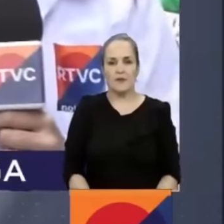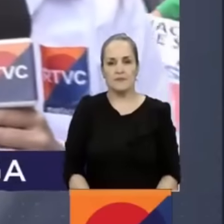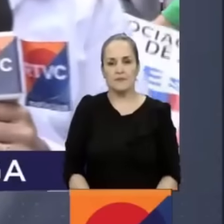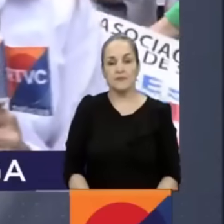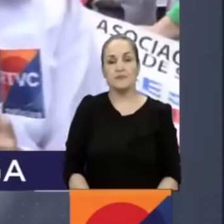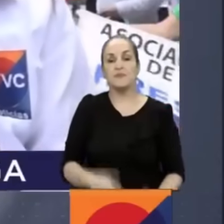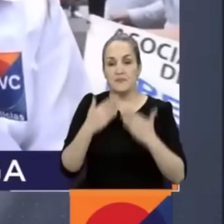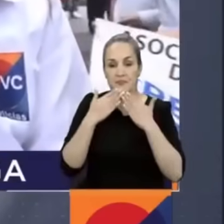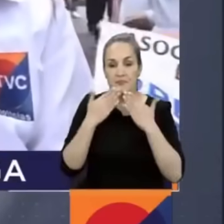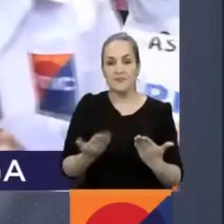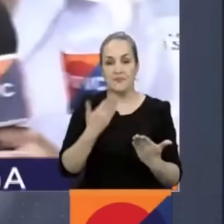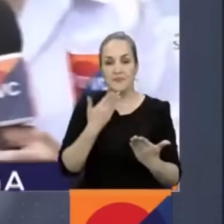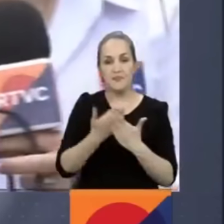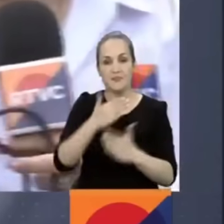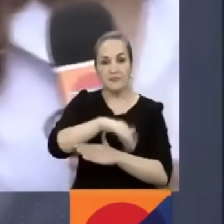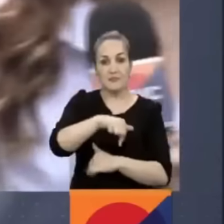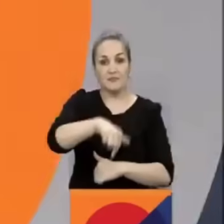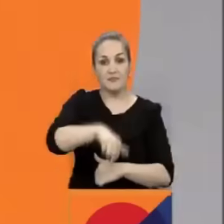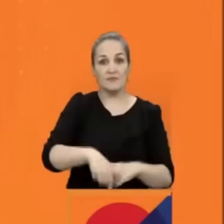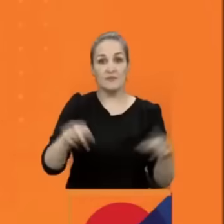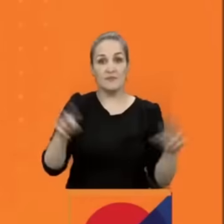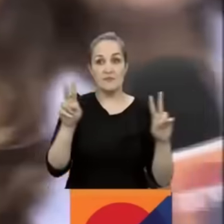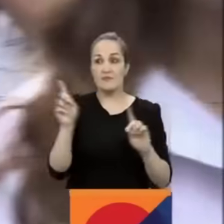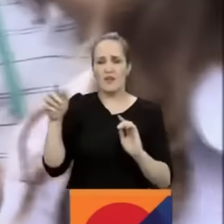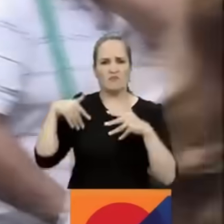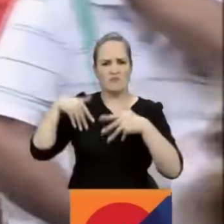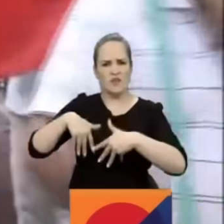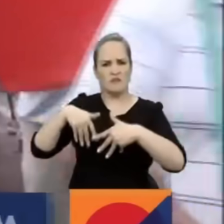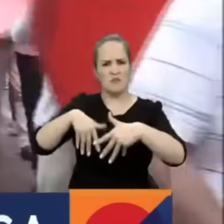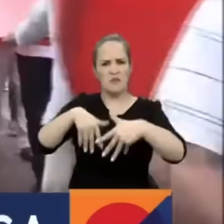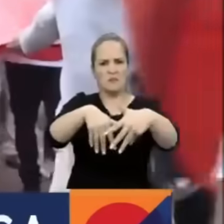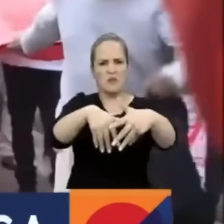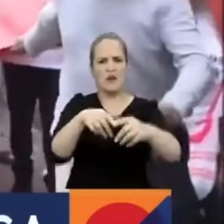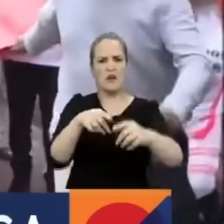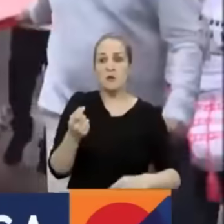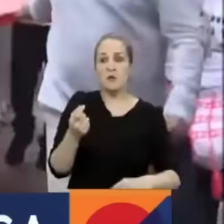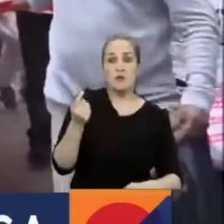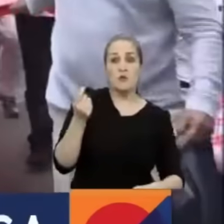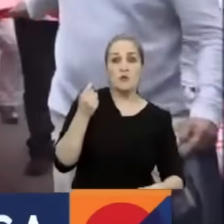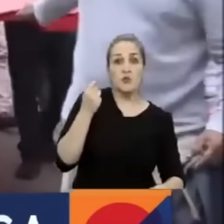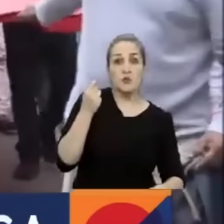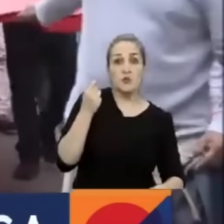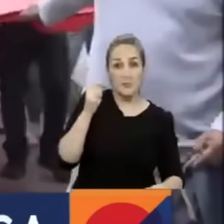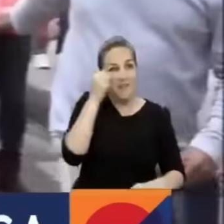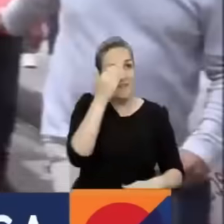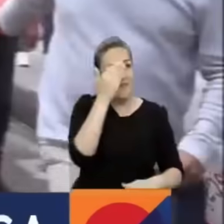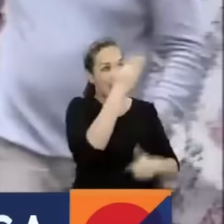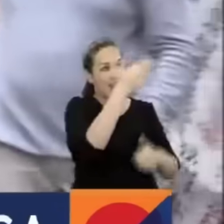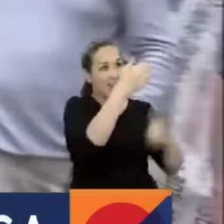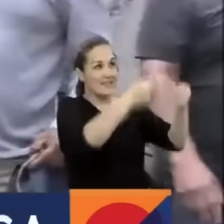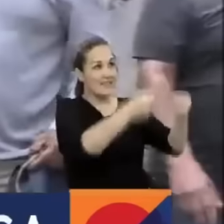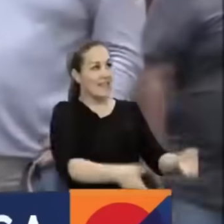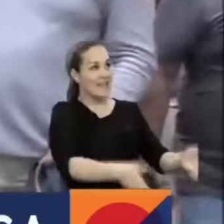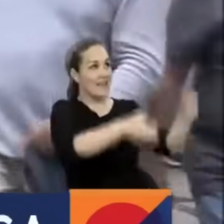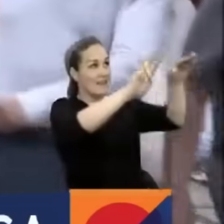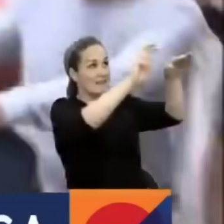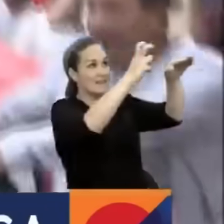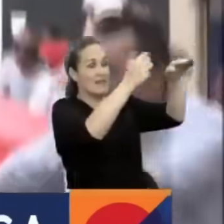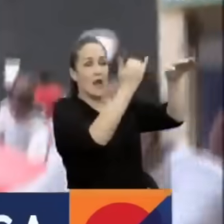¿Qué tal? Buenas tardes. Pues a esta hora la manifestación que hace contados minutos se encontraba frente al búnker de la Fiscalía de